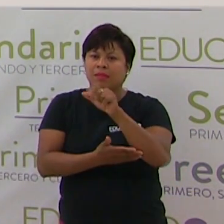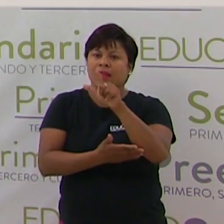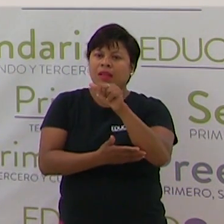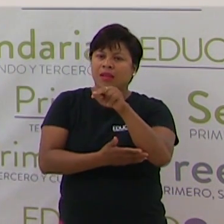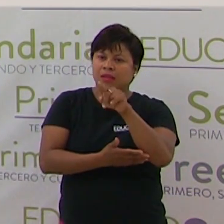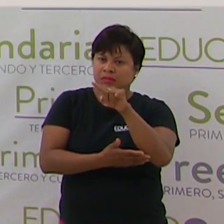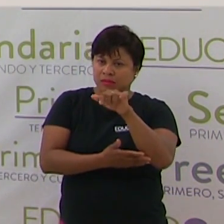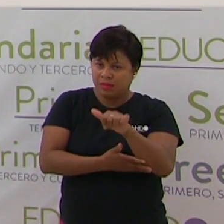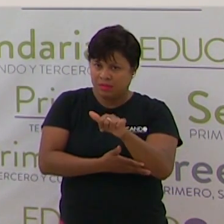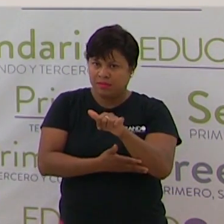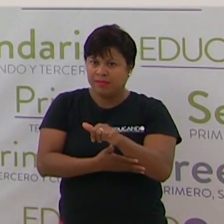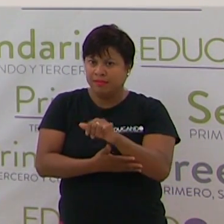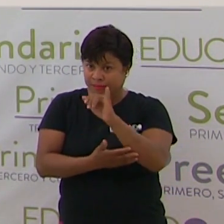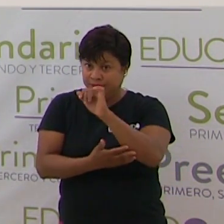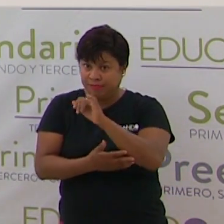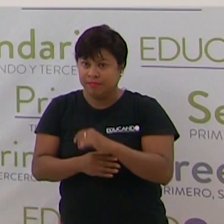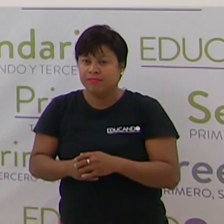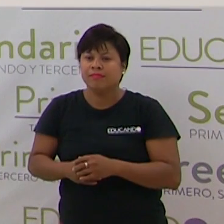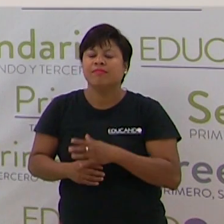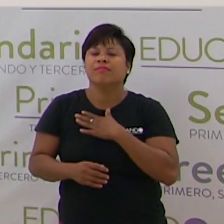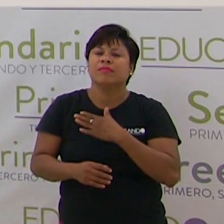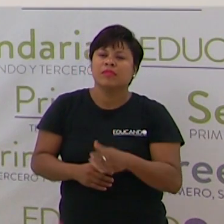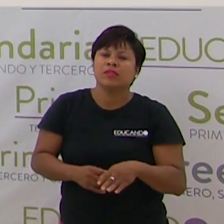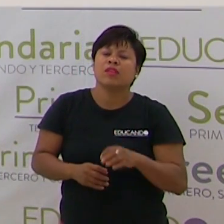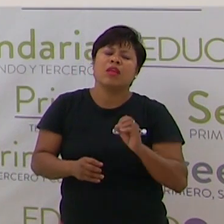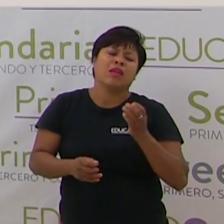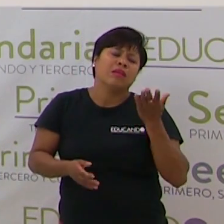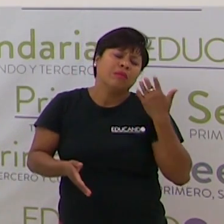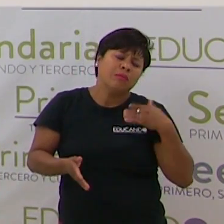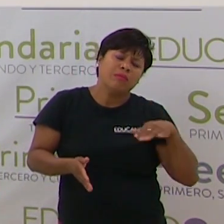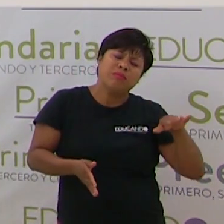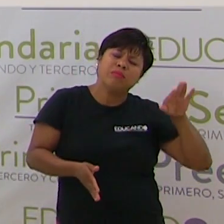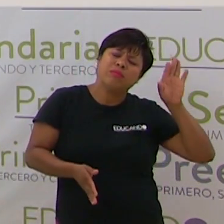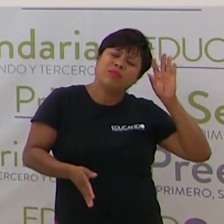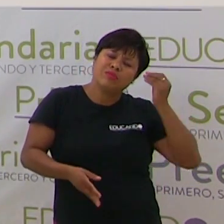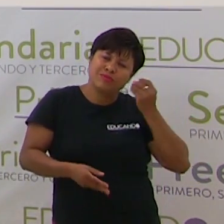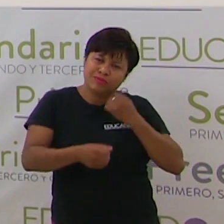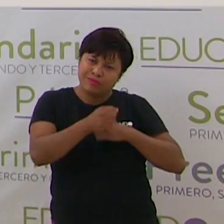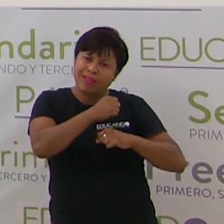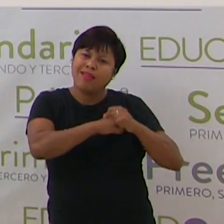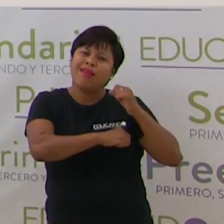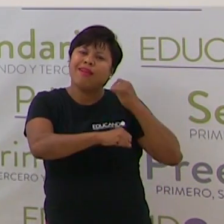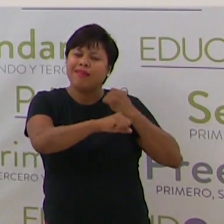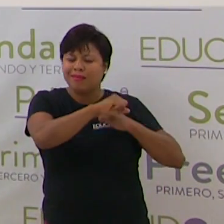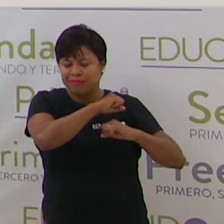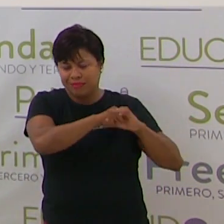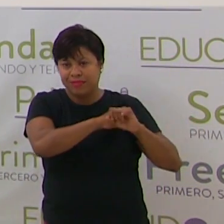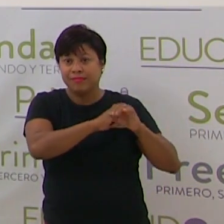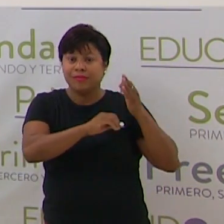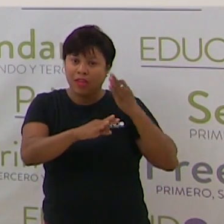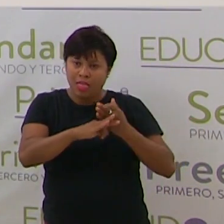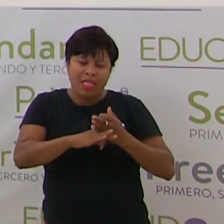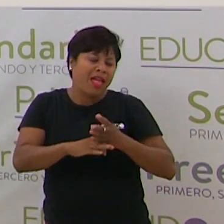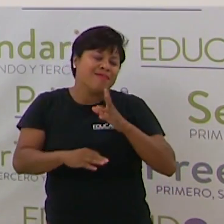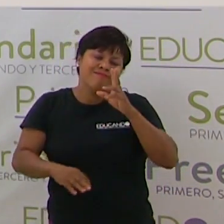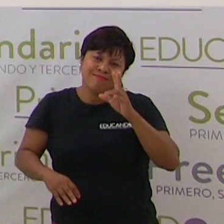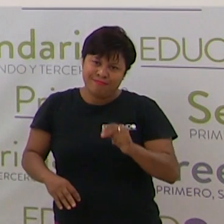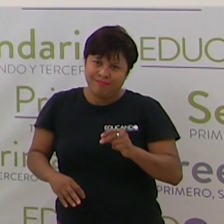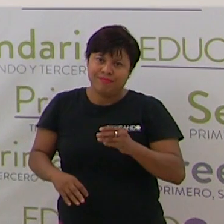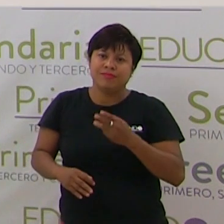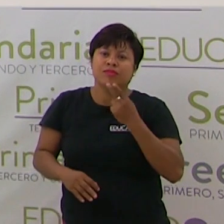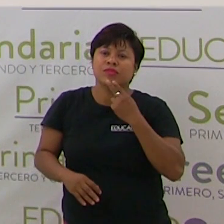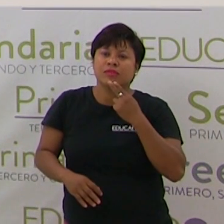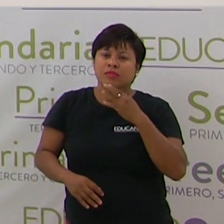balanza, ¿sí? Bueno, hace muchos años utilizaban las balanzas. Ahora ya casi no se ocupan